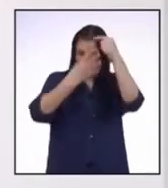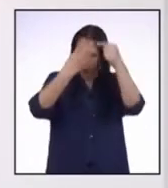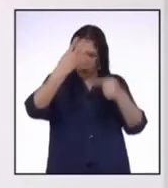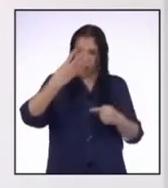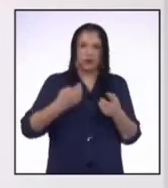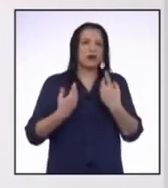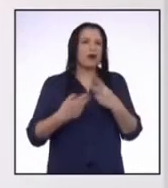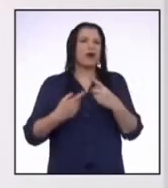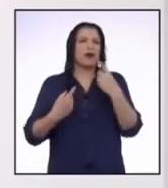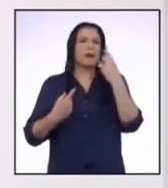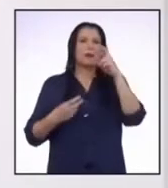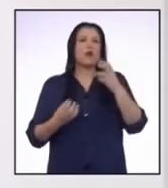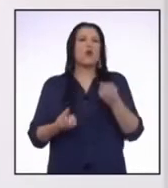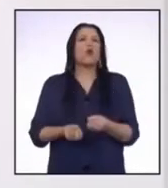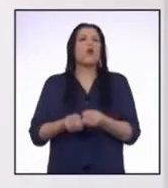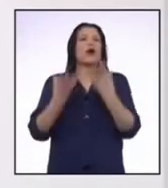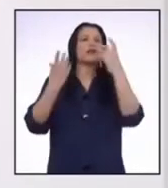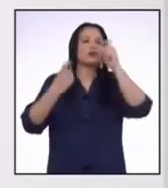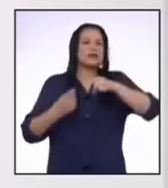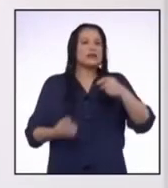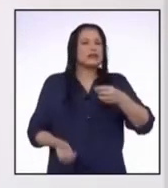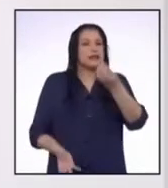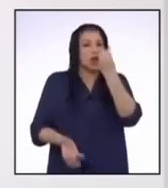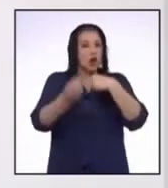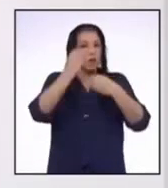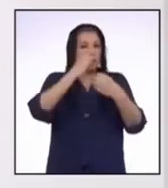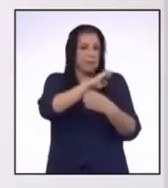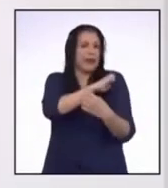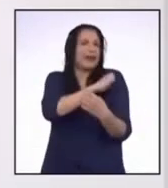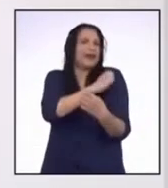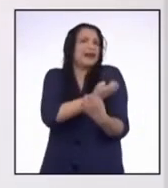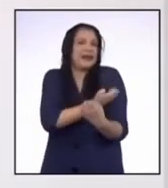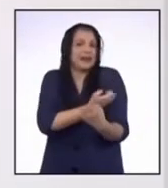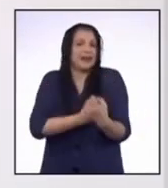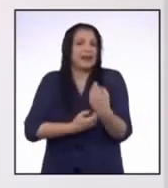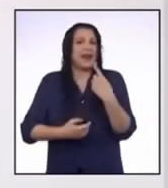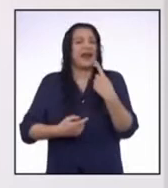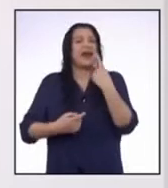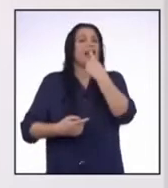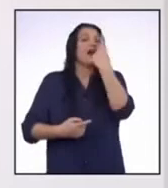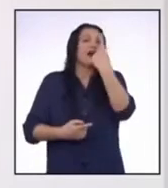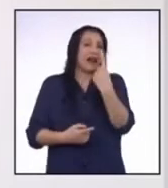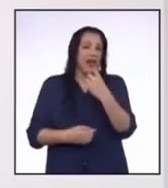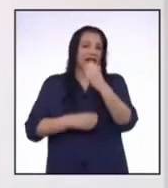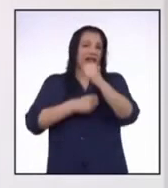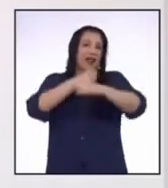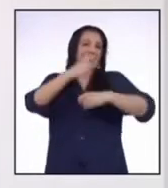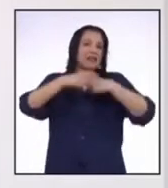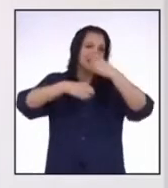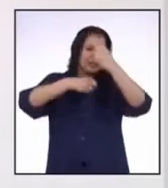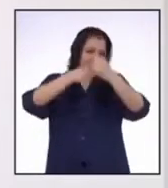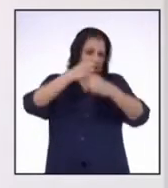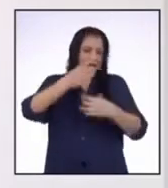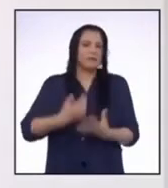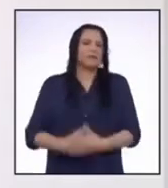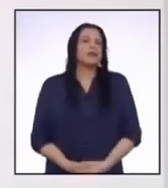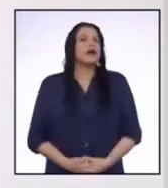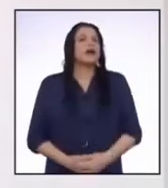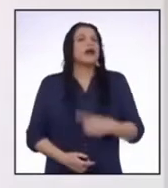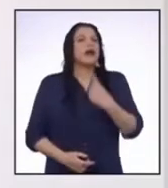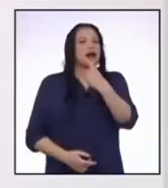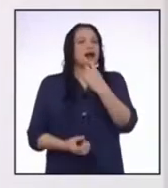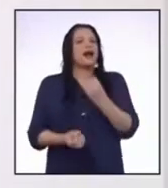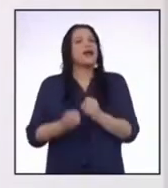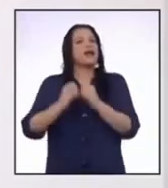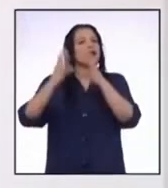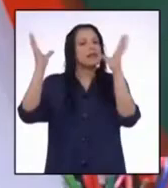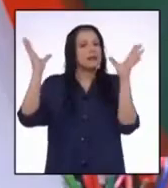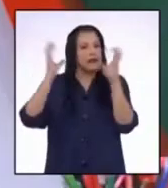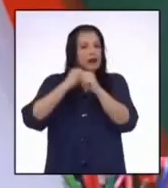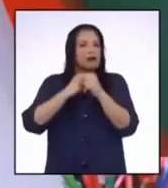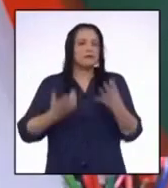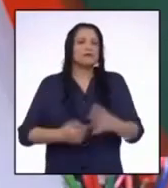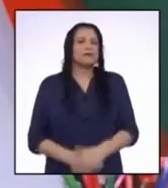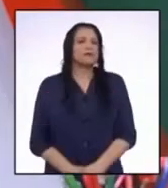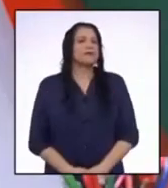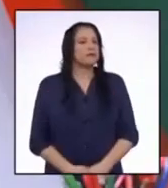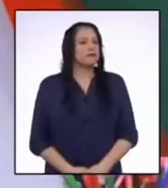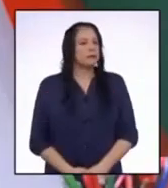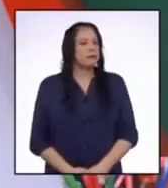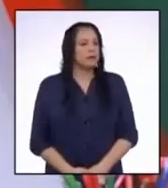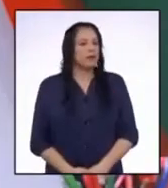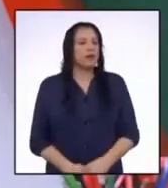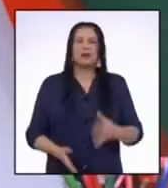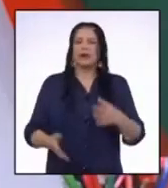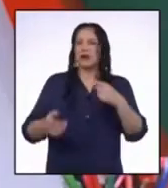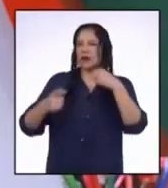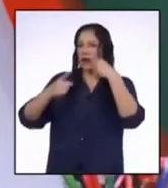cantidad mínima de calorías que necesita nuestro organismo diariamente. Eso comienza con la tasa metabólica basal. Profesora,